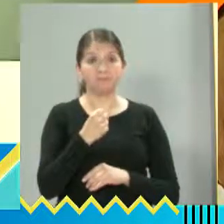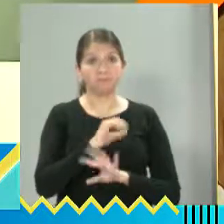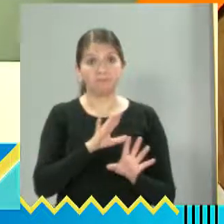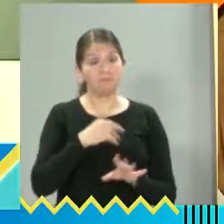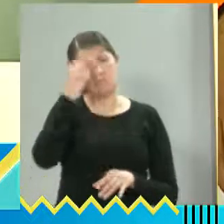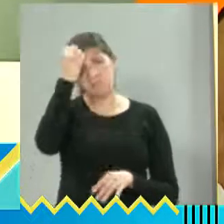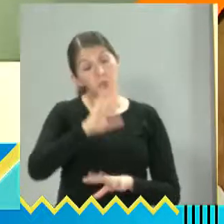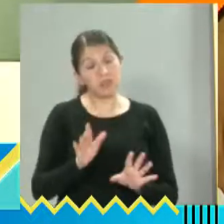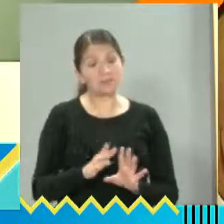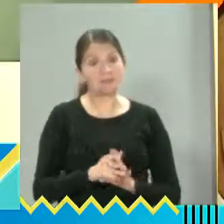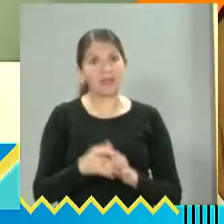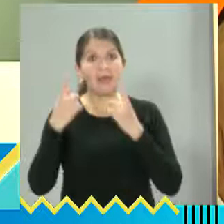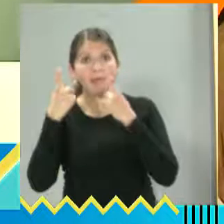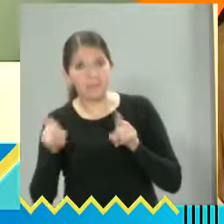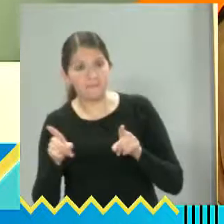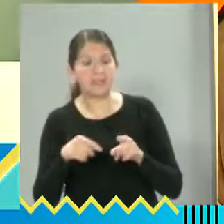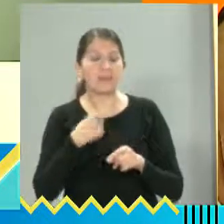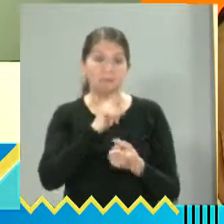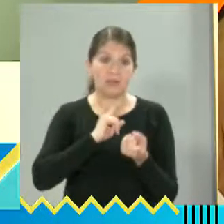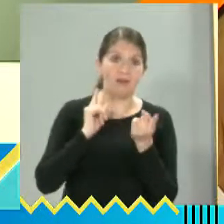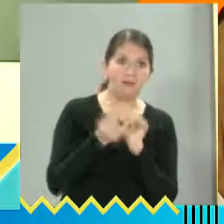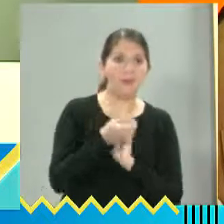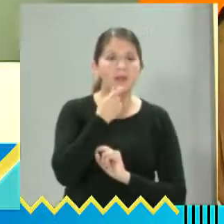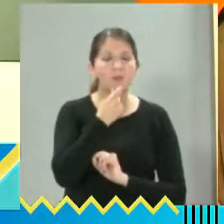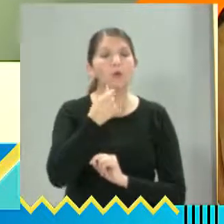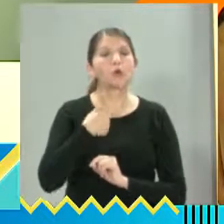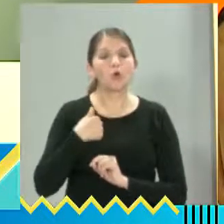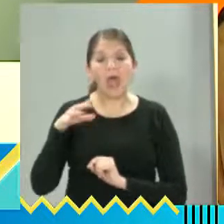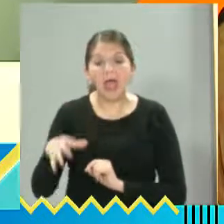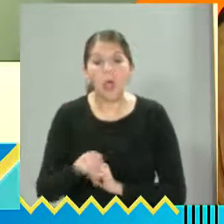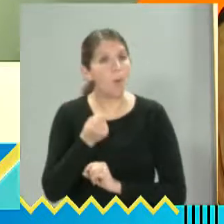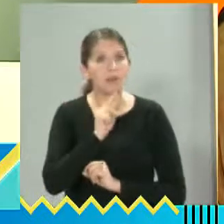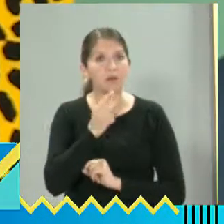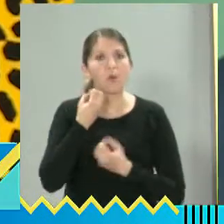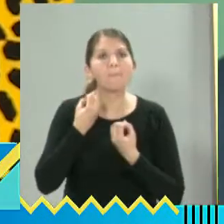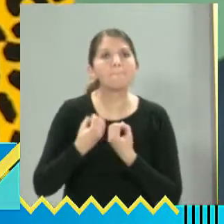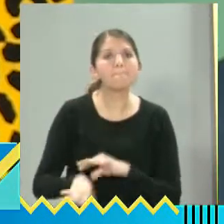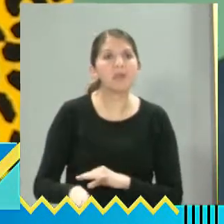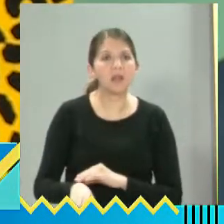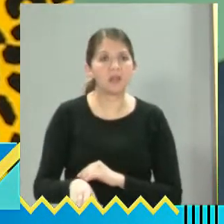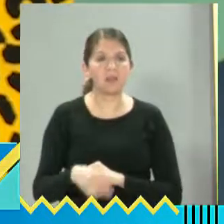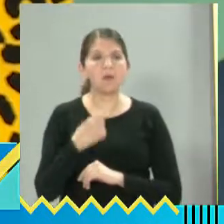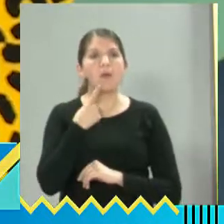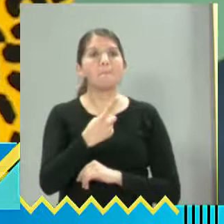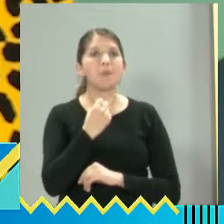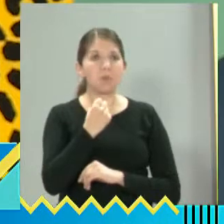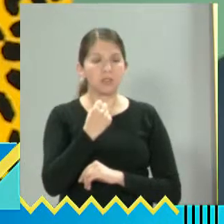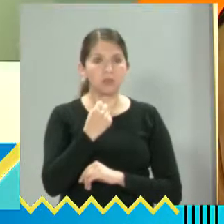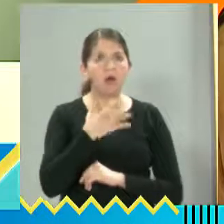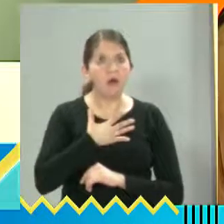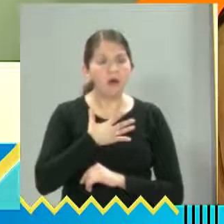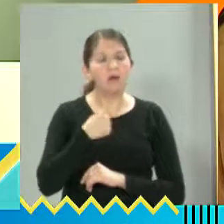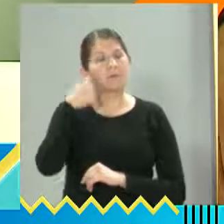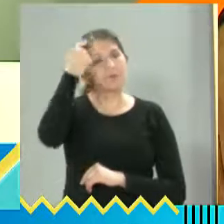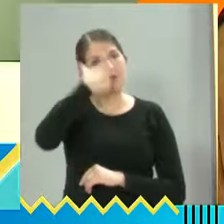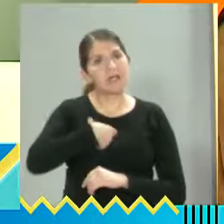1.000 pesos, me voy a estar acordando por un mes que perdí los 1.000 pesos. Claro. Porque psicológicamente las pérdidas para el ser humano